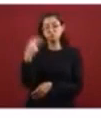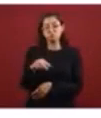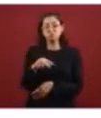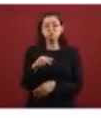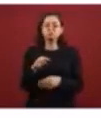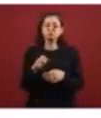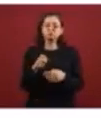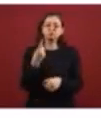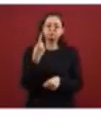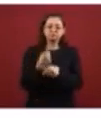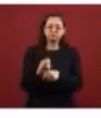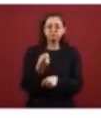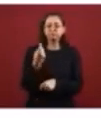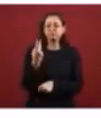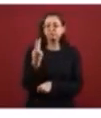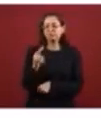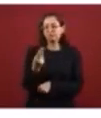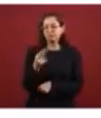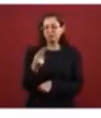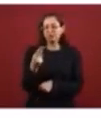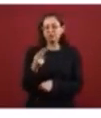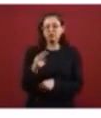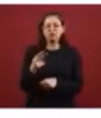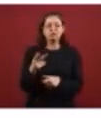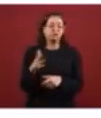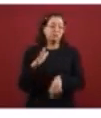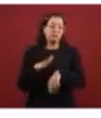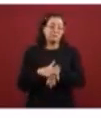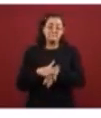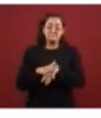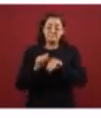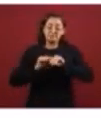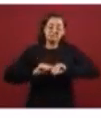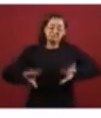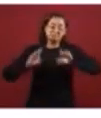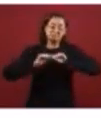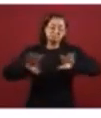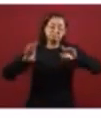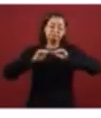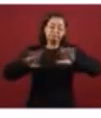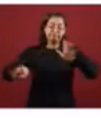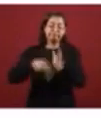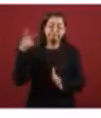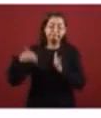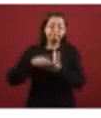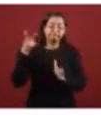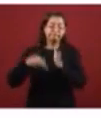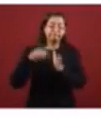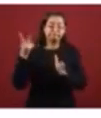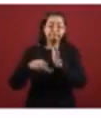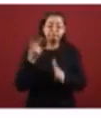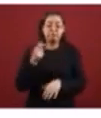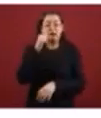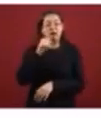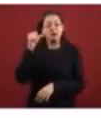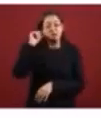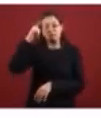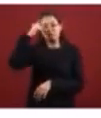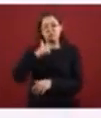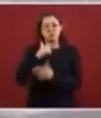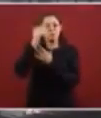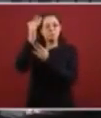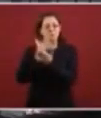arranca el primero de noviembre y concluye el intercambio importante de mes de menciones en redes sociales al día de ayer por la noche